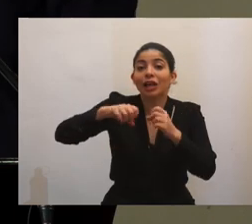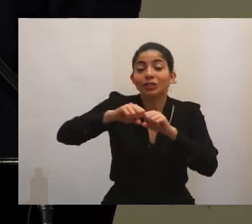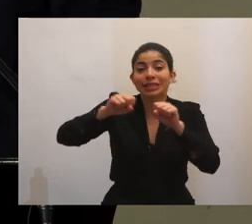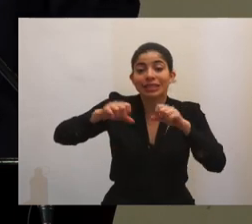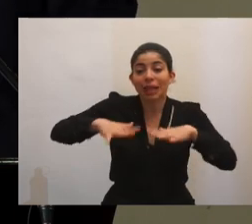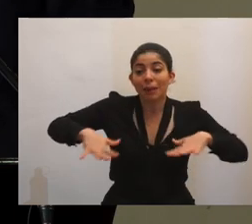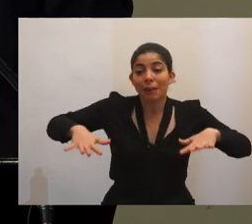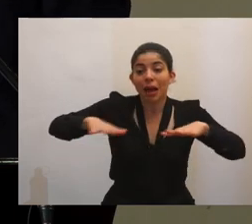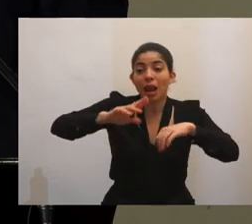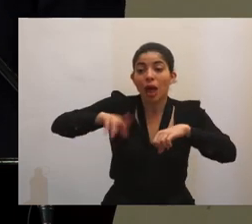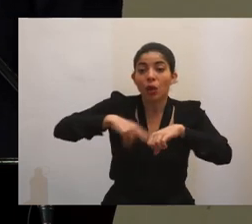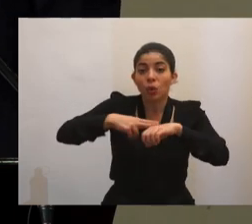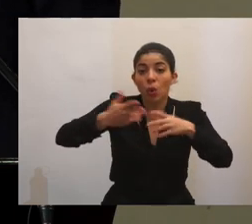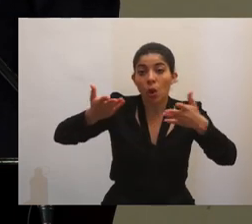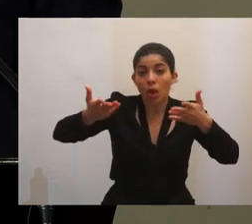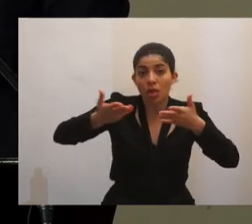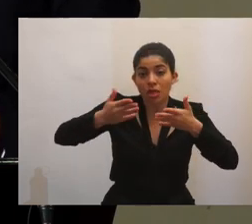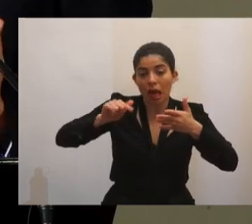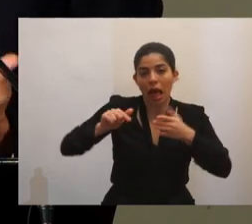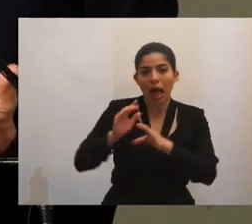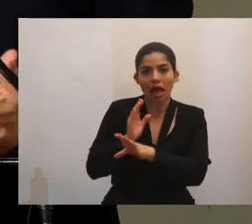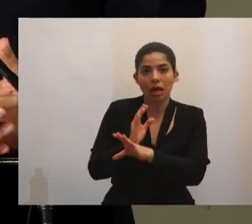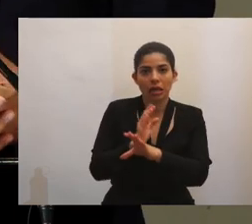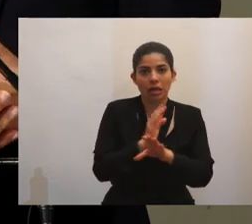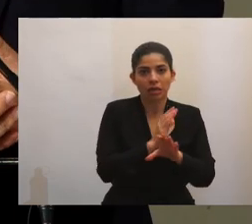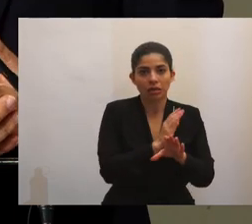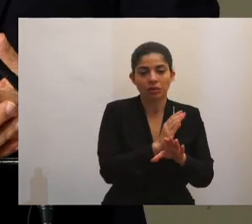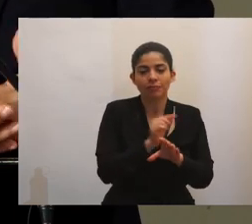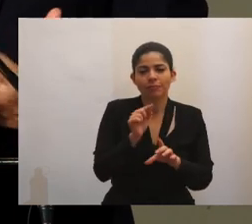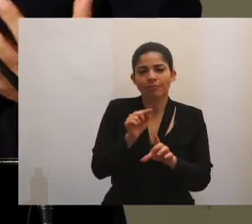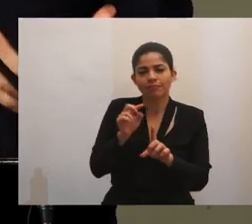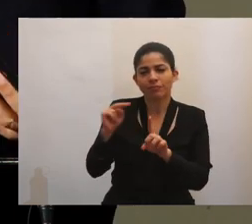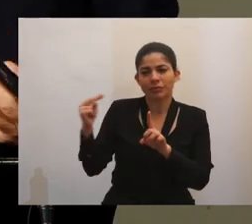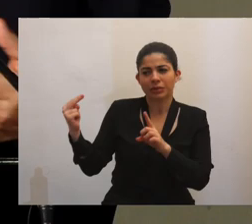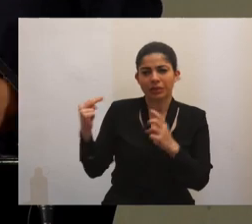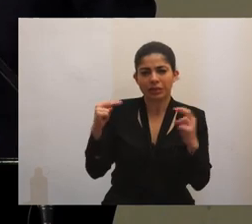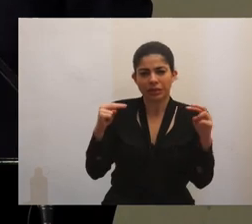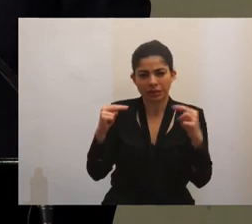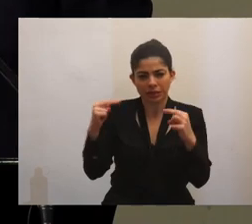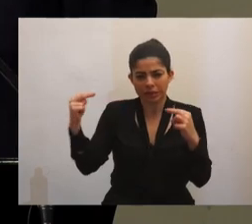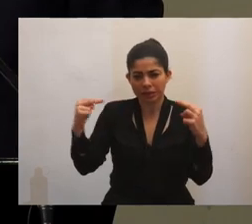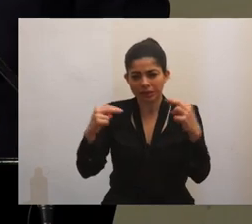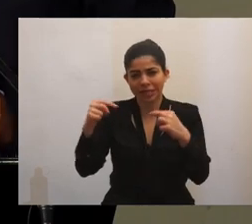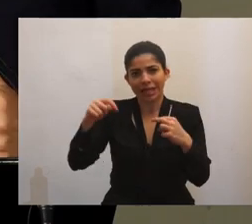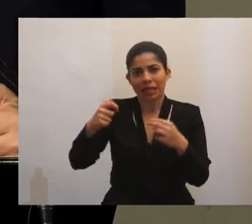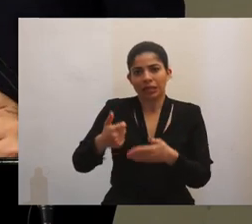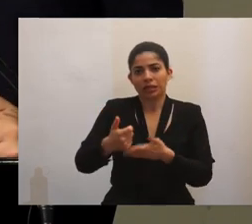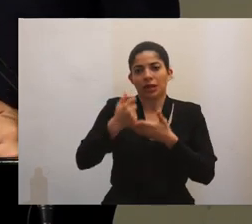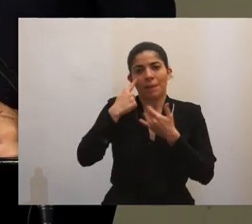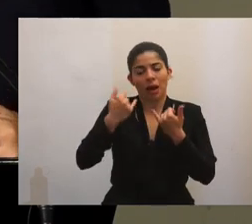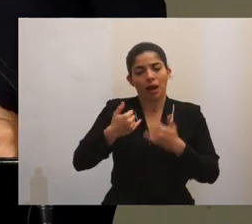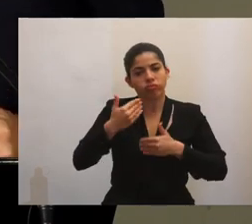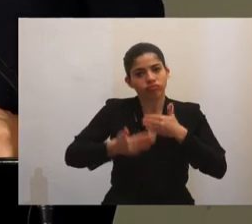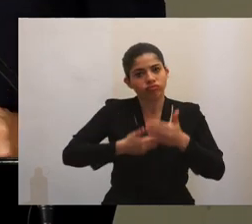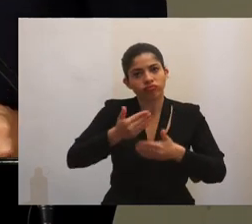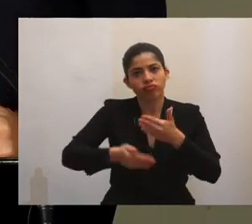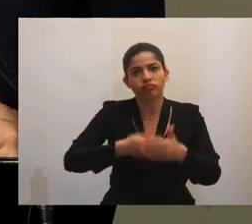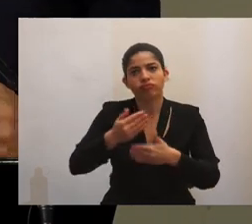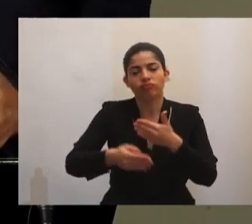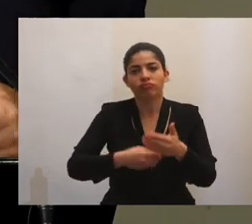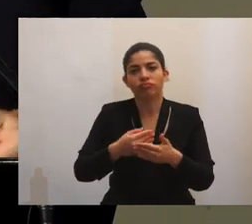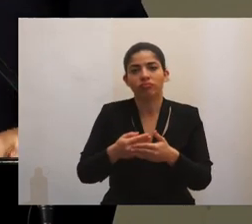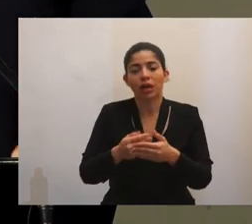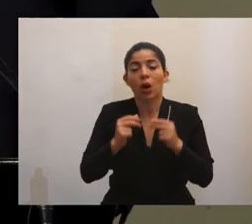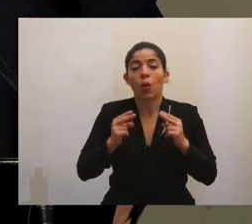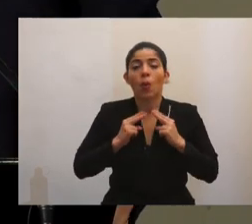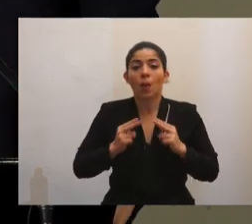nos posibilita. Son estas miradas las que se necesitan ahora para avanzar en este proceso en el